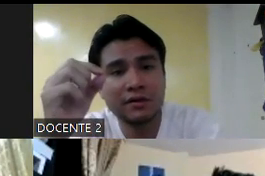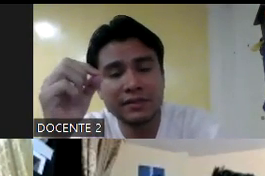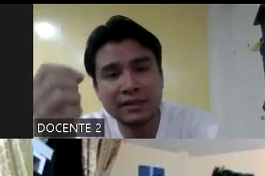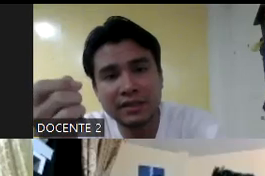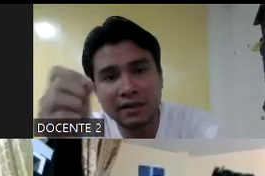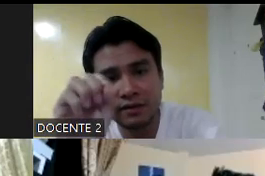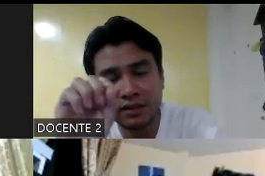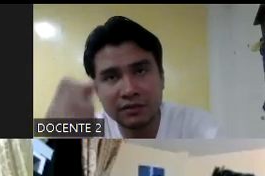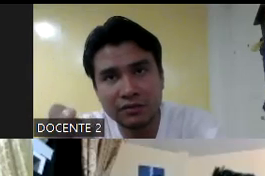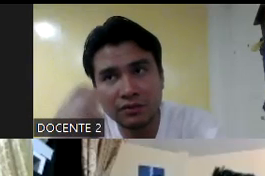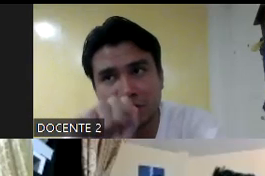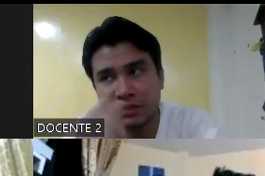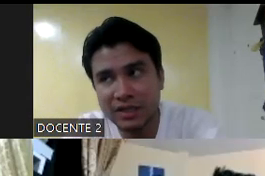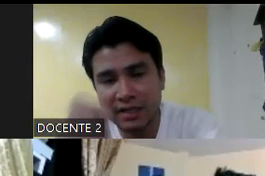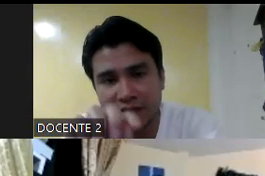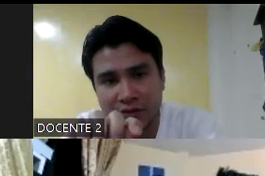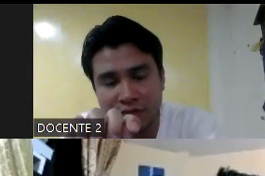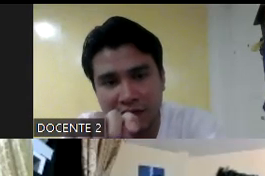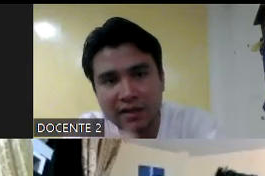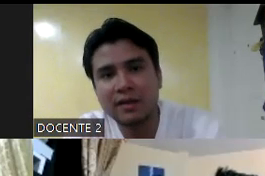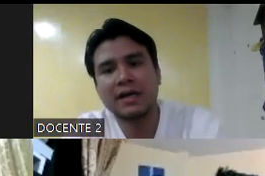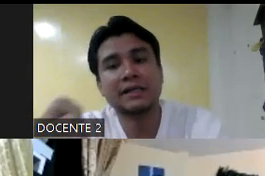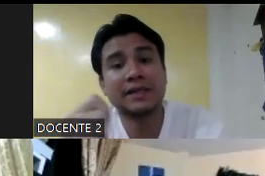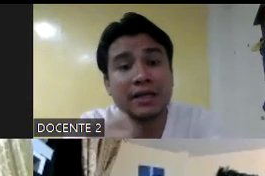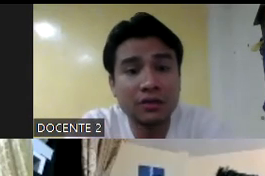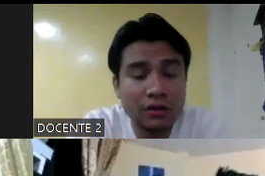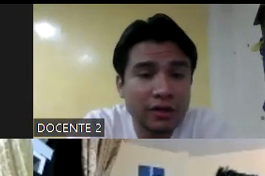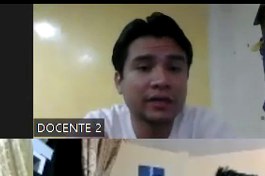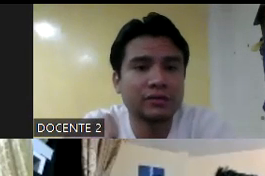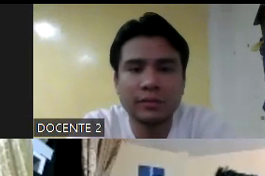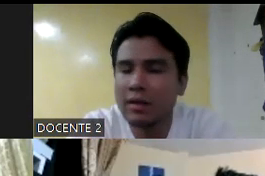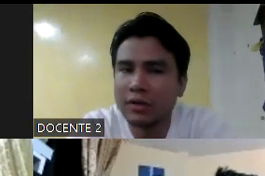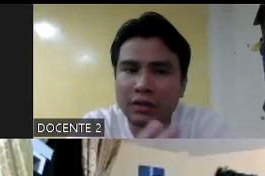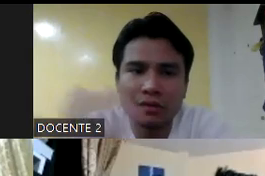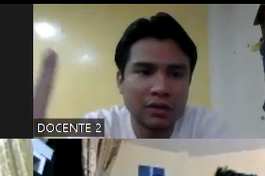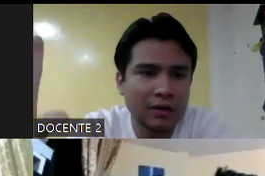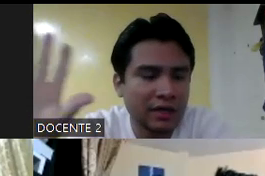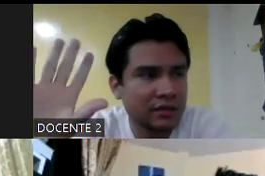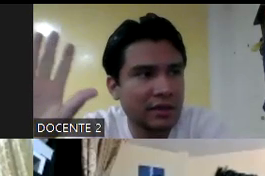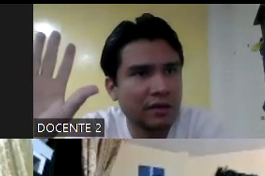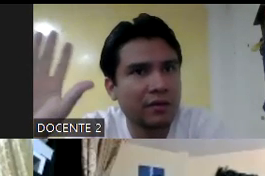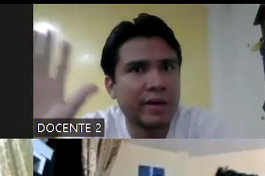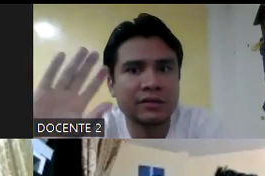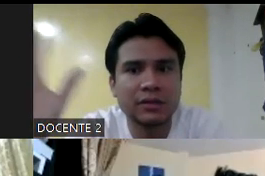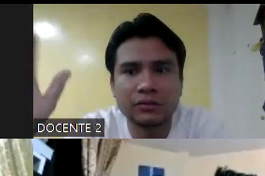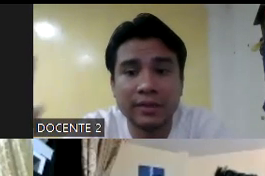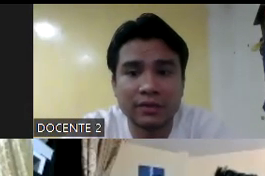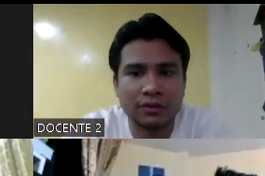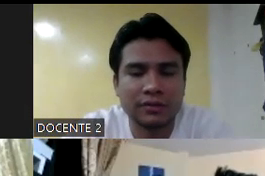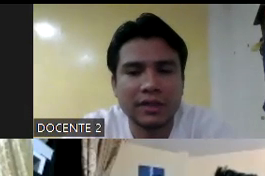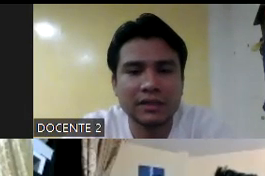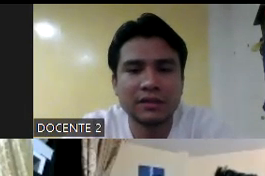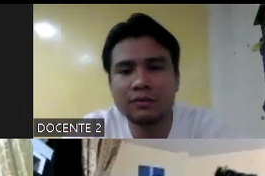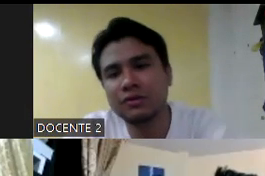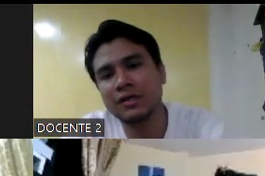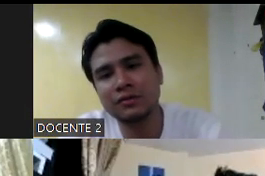tomando 5 veces al día, ya no son 2 cucharadas, sino 1. Hasta que yo logre acostumbrar, porque todo el organismo, el humano se acostumbra a